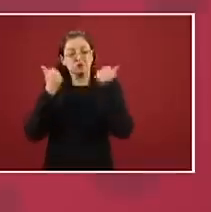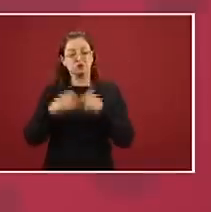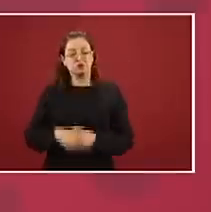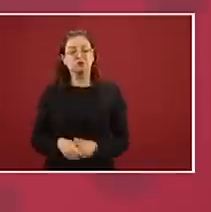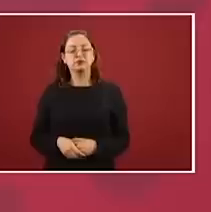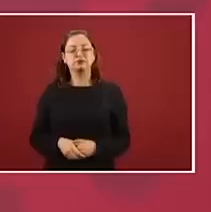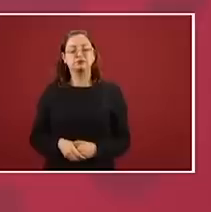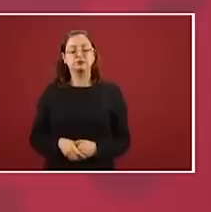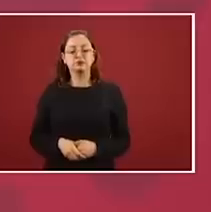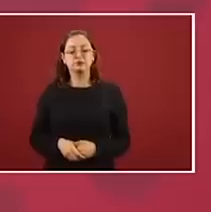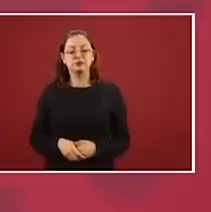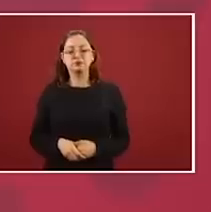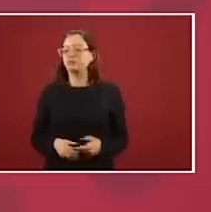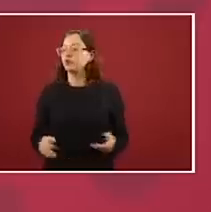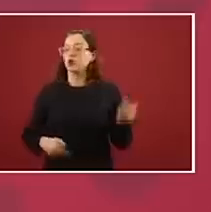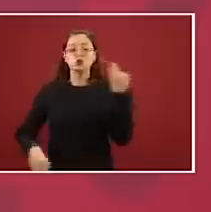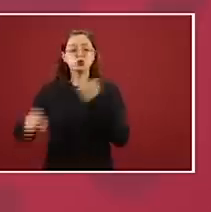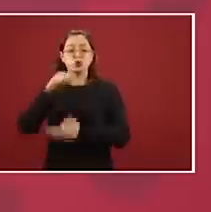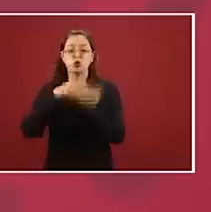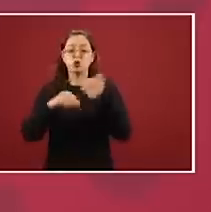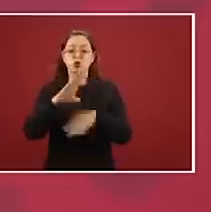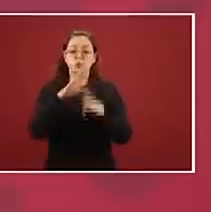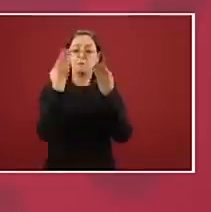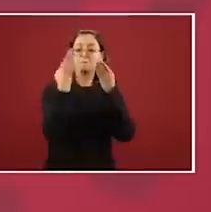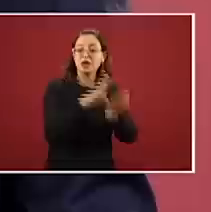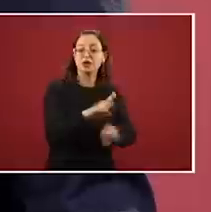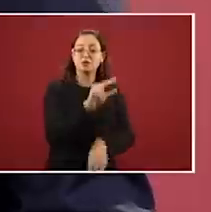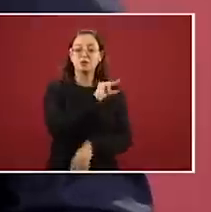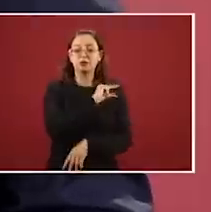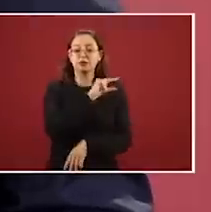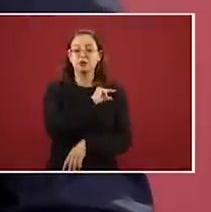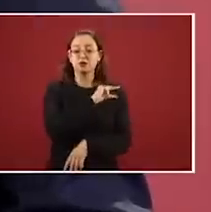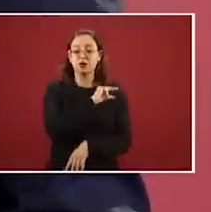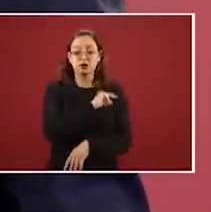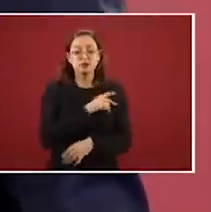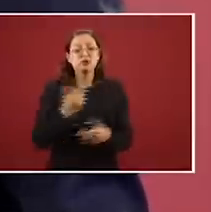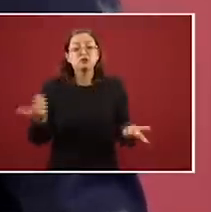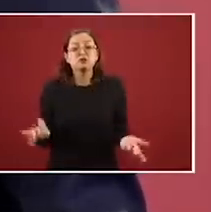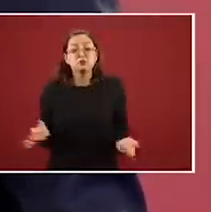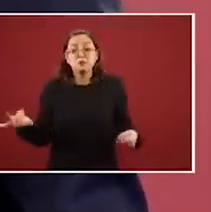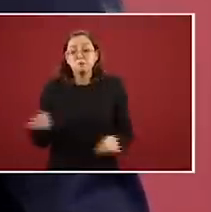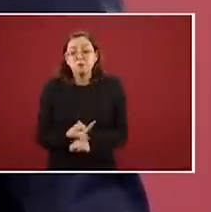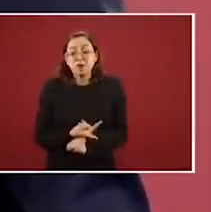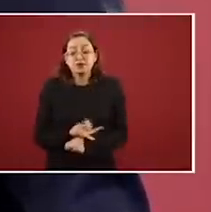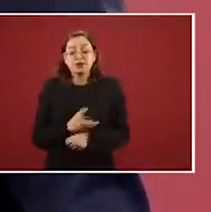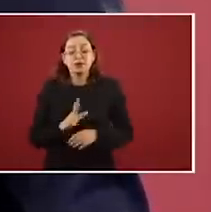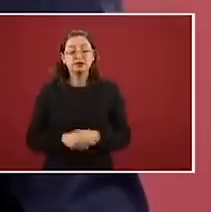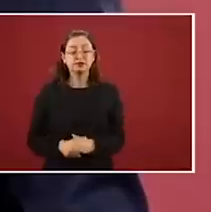Todo era banca privada. El resultado,